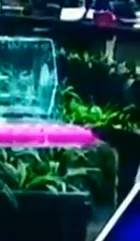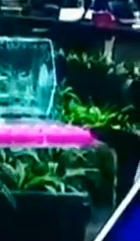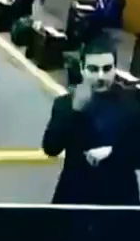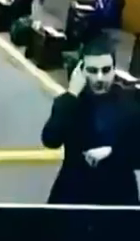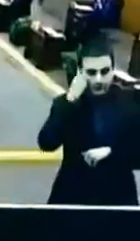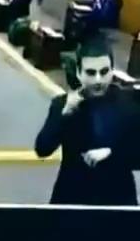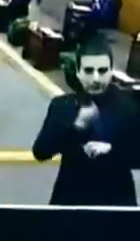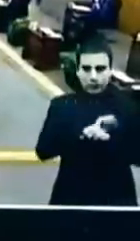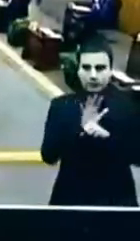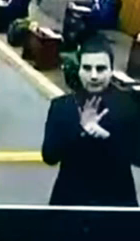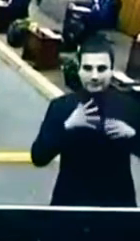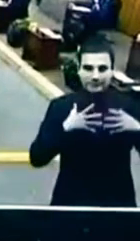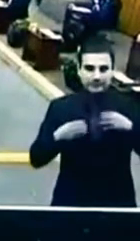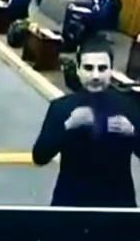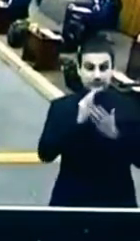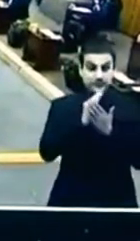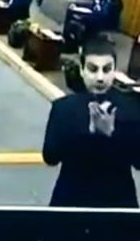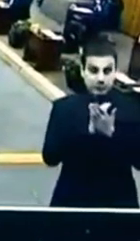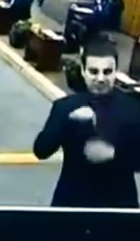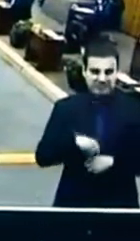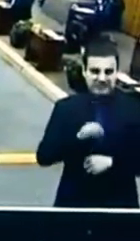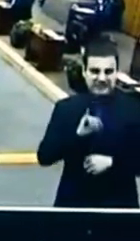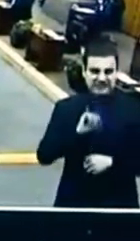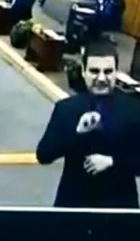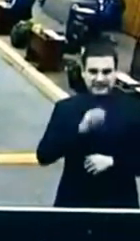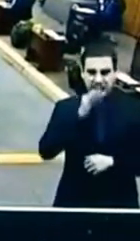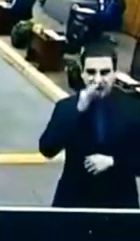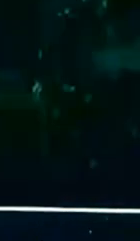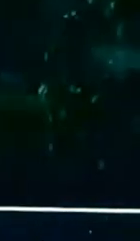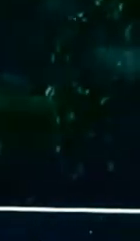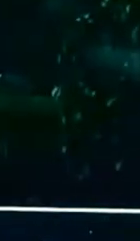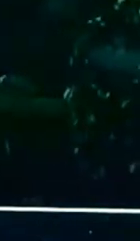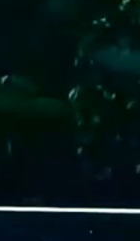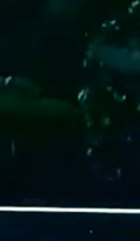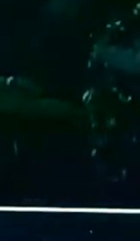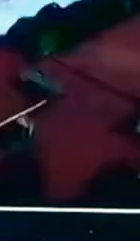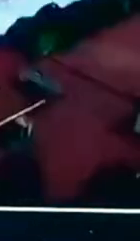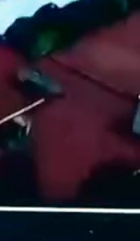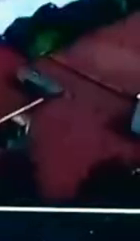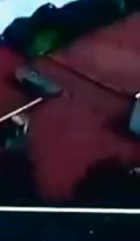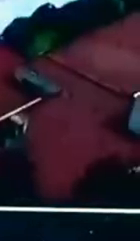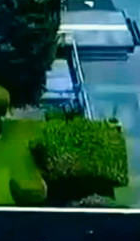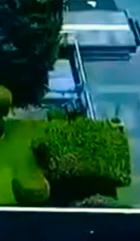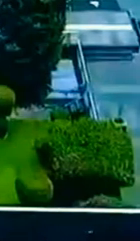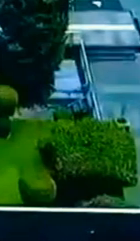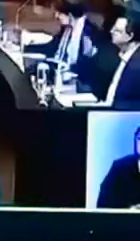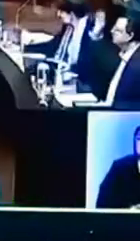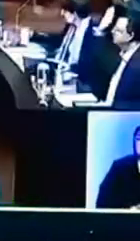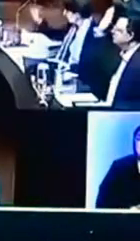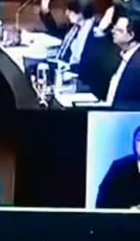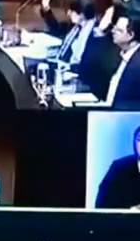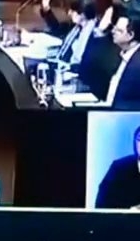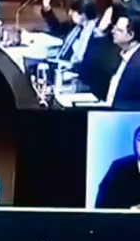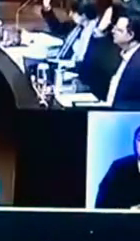parece maravilloso, me parece increíble. Una mujer apartidista, preparada, fuerte, valiente, que vele por la democracia